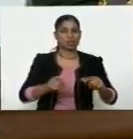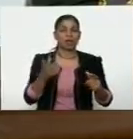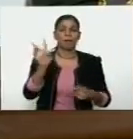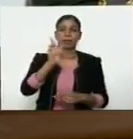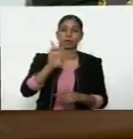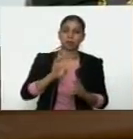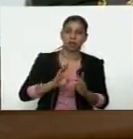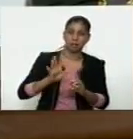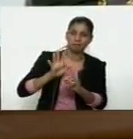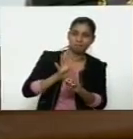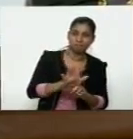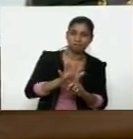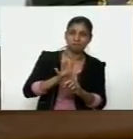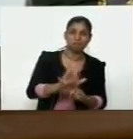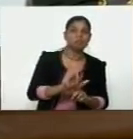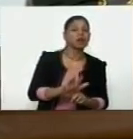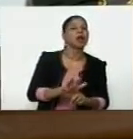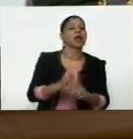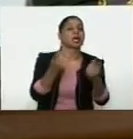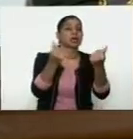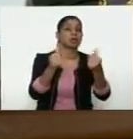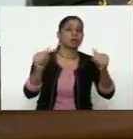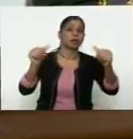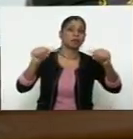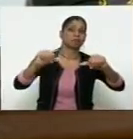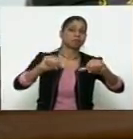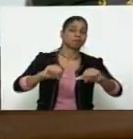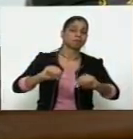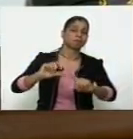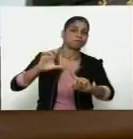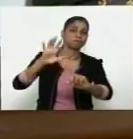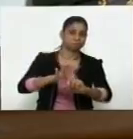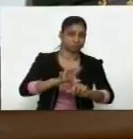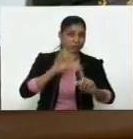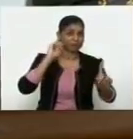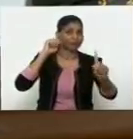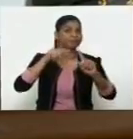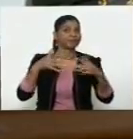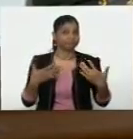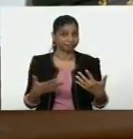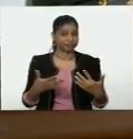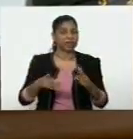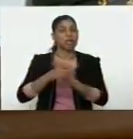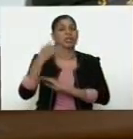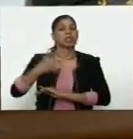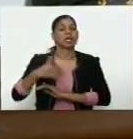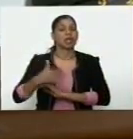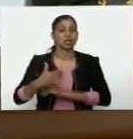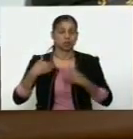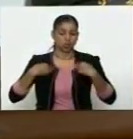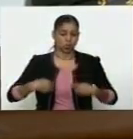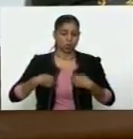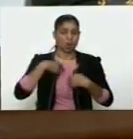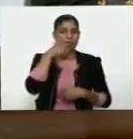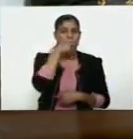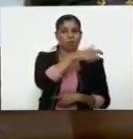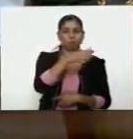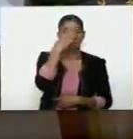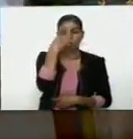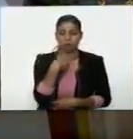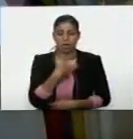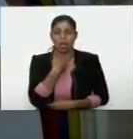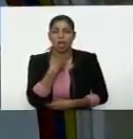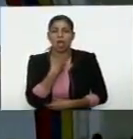económico y social de la República Bolivariana de Venezuela, vulnerar los derechos humanos del pueblo venezolano